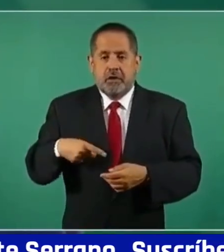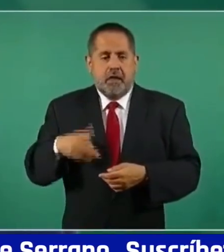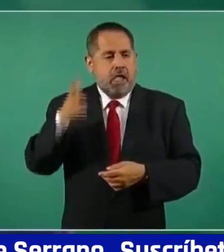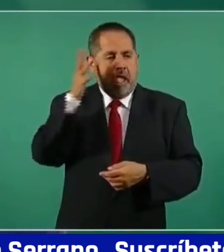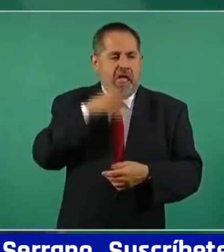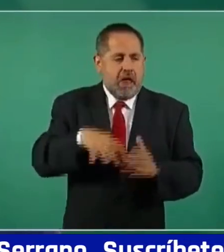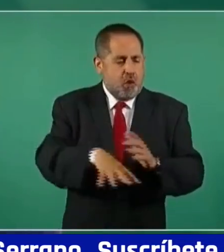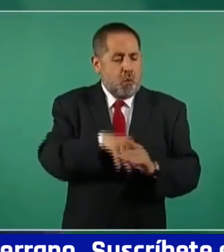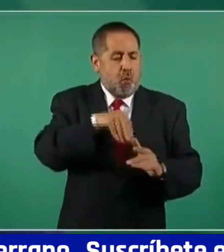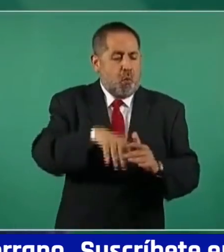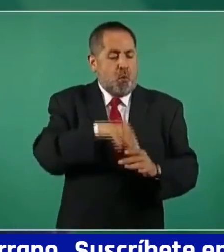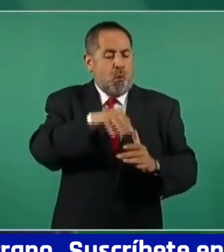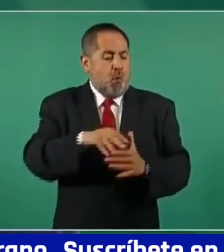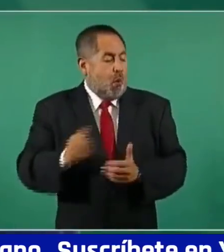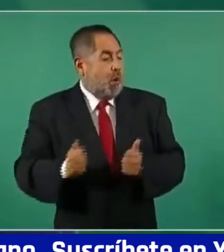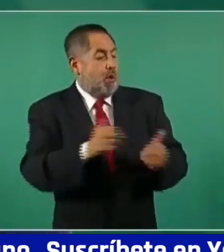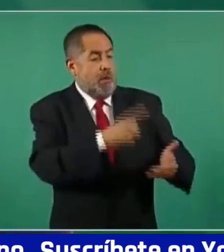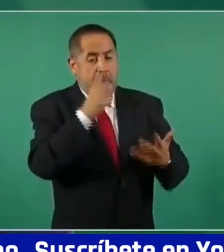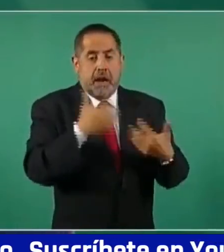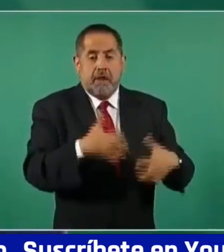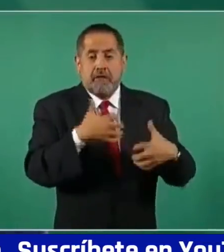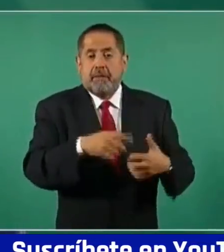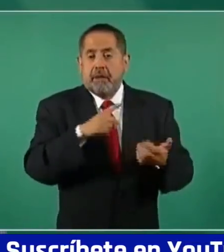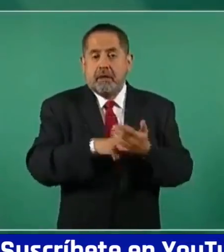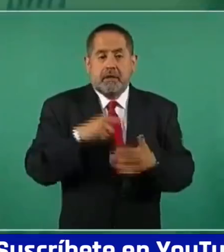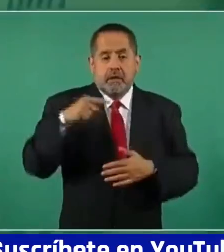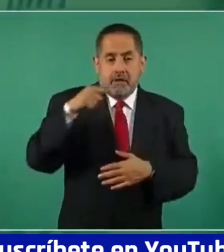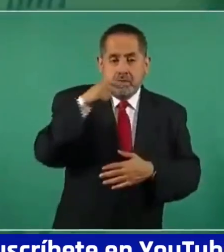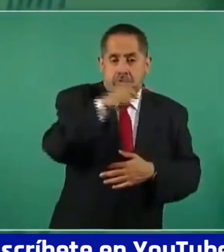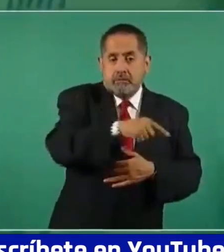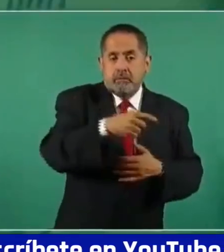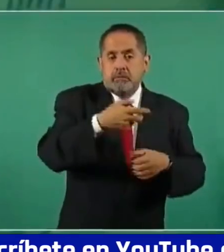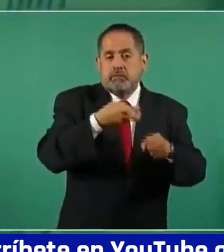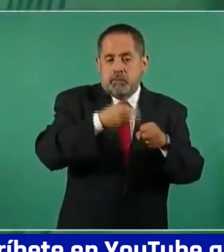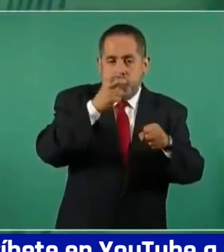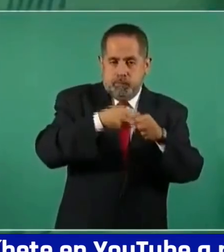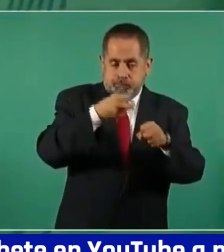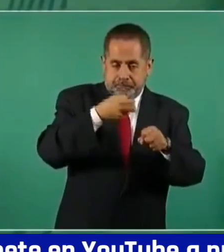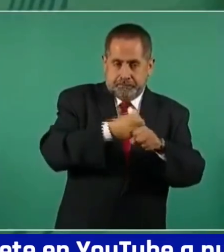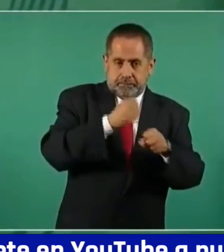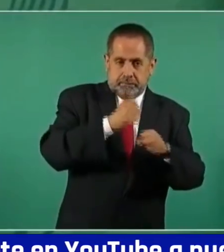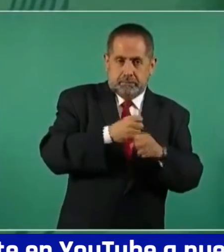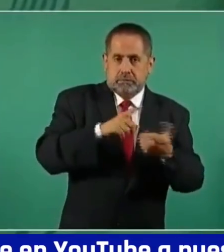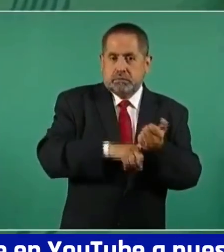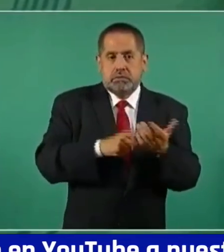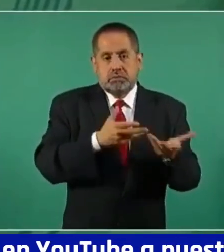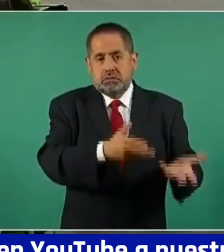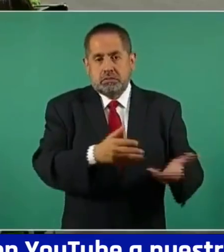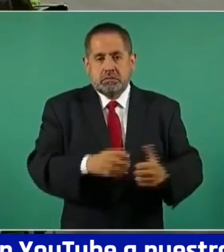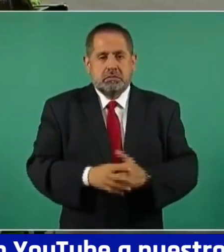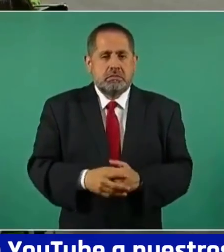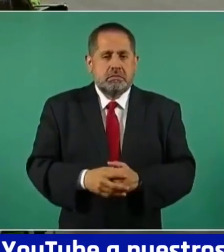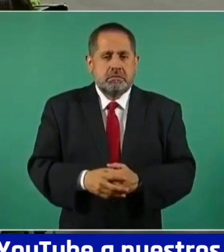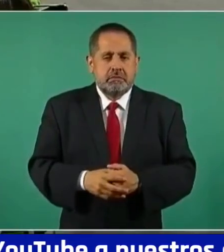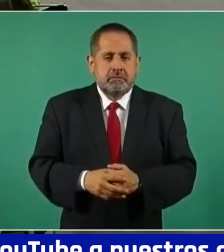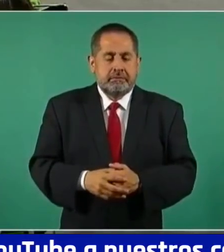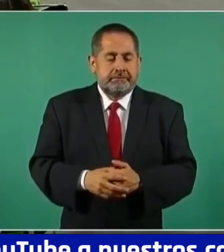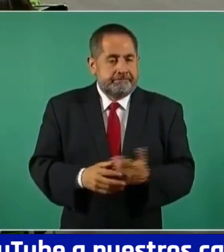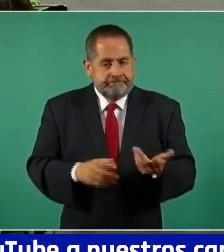la habían concesionado para una cervecera. Constellation Brands.